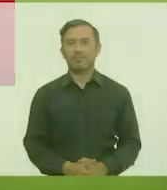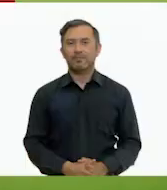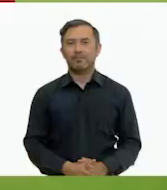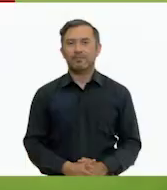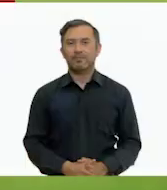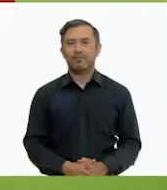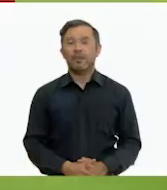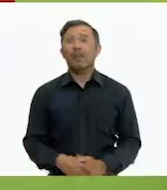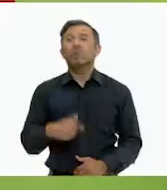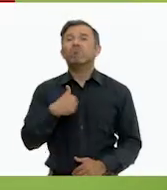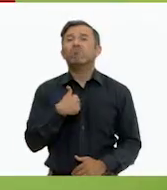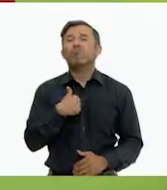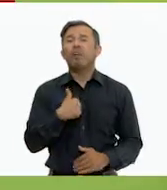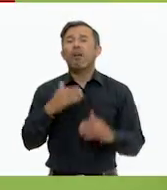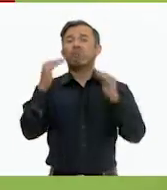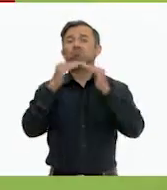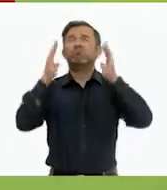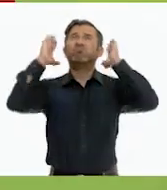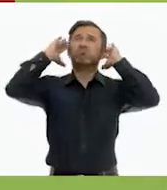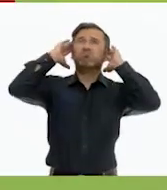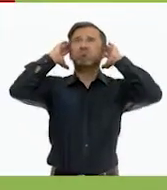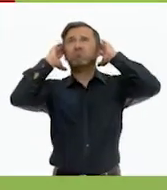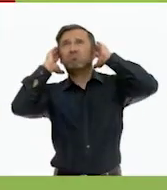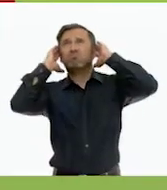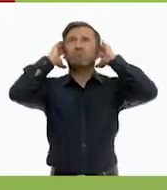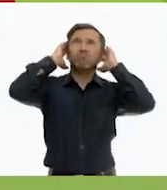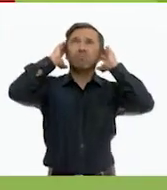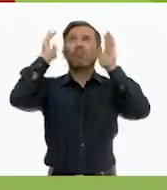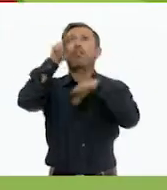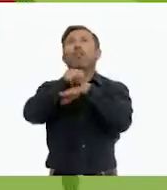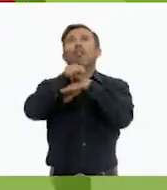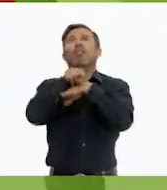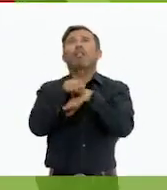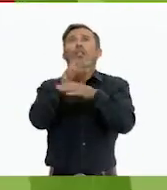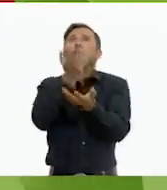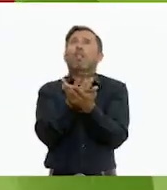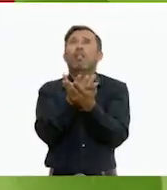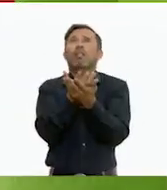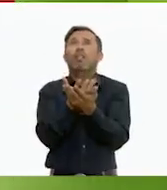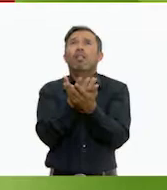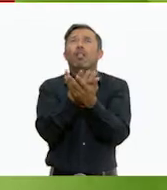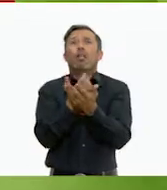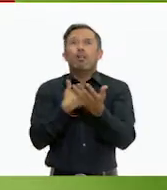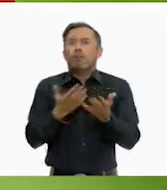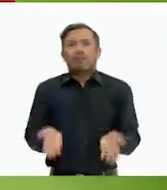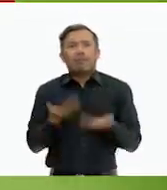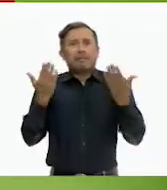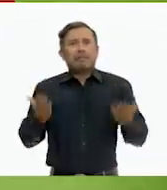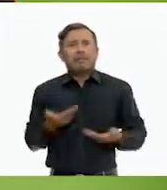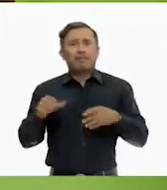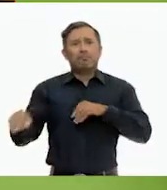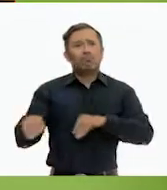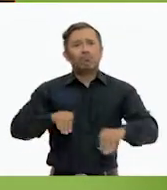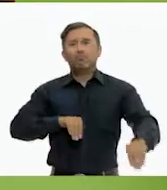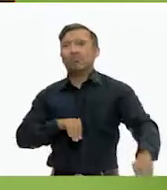Estaba descansando bien a gusto y muy tranquilo en el sofá. Y necesito moverme. ¡Necesito moverme! Estábamos jugando